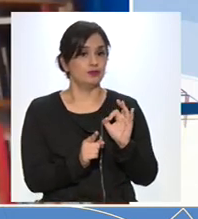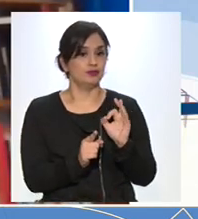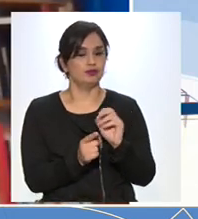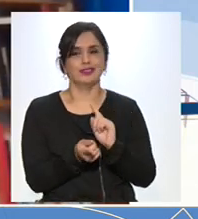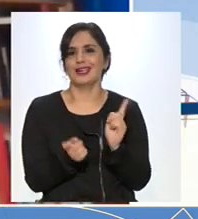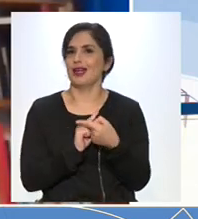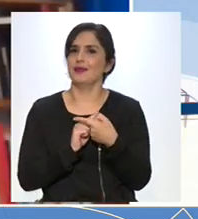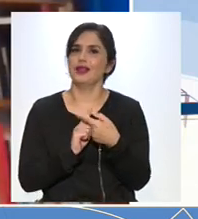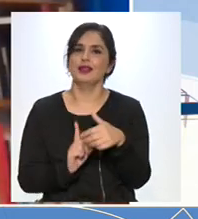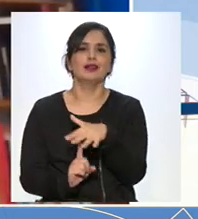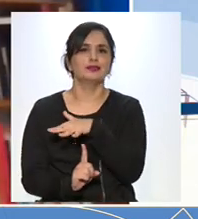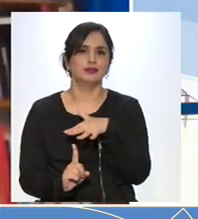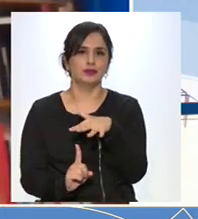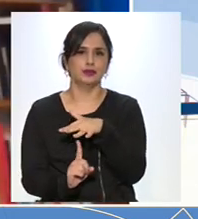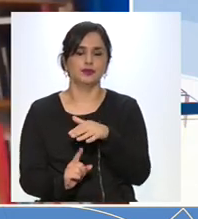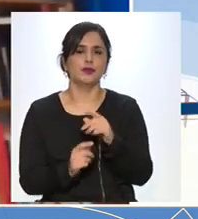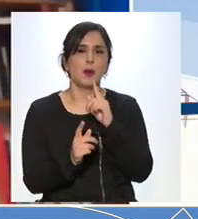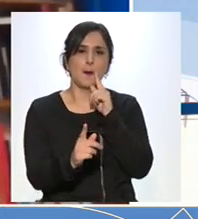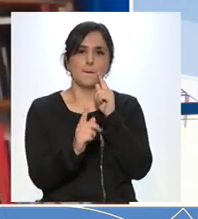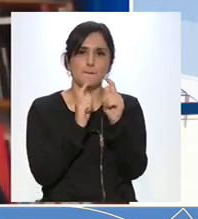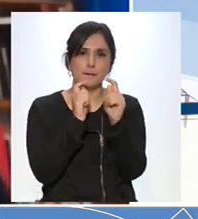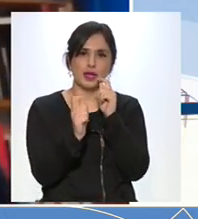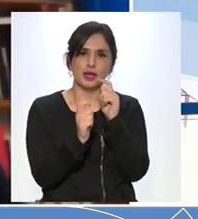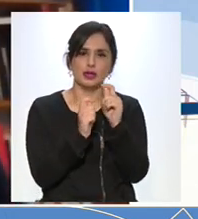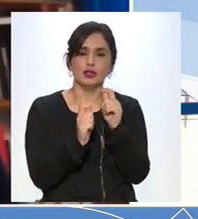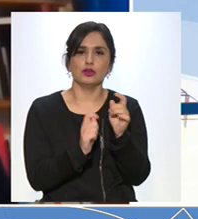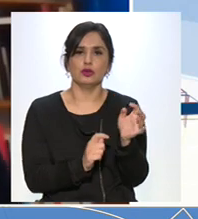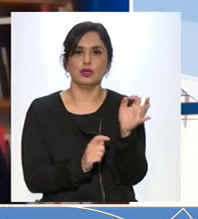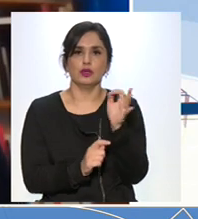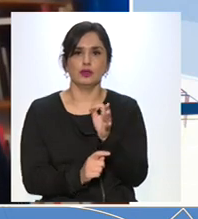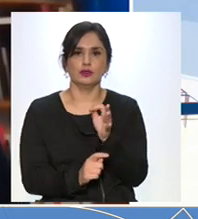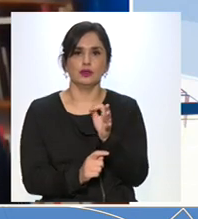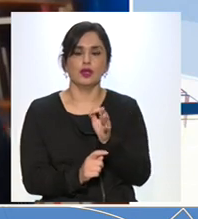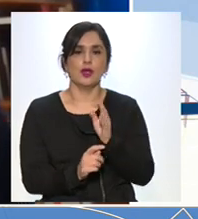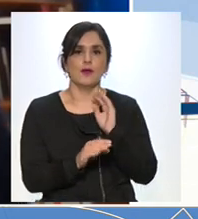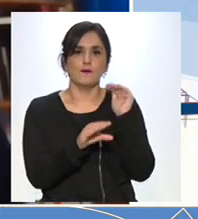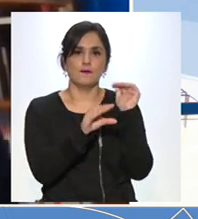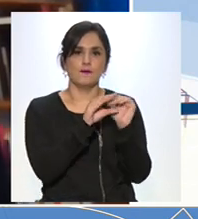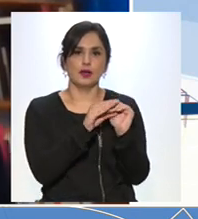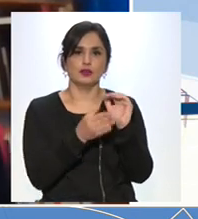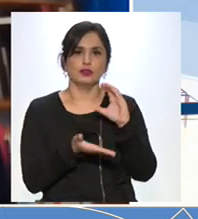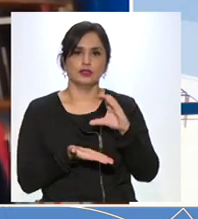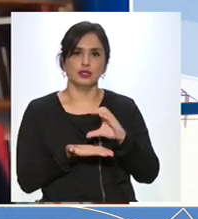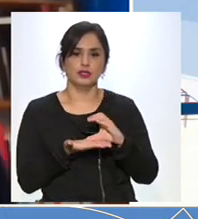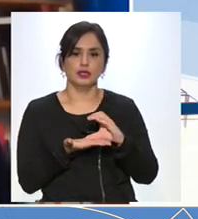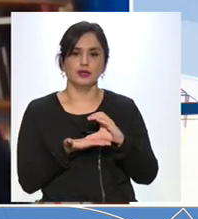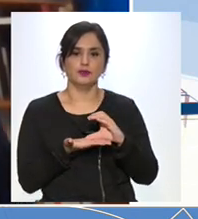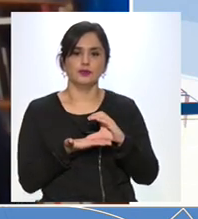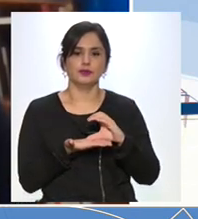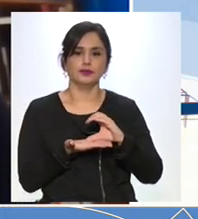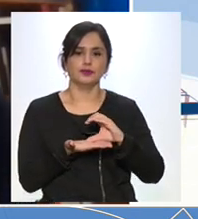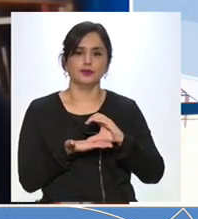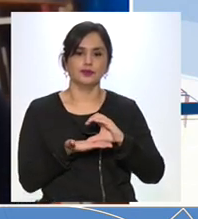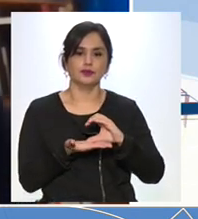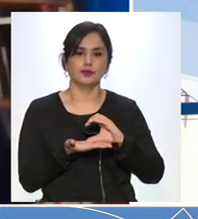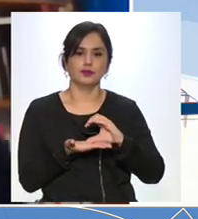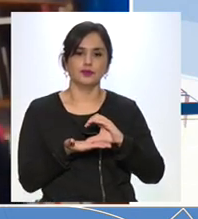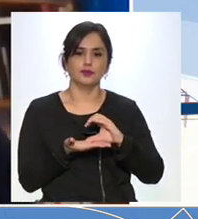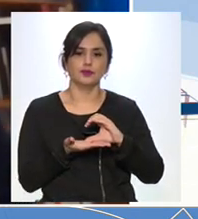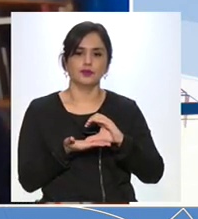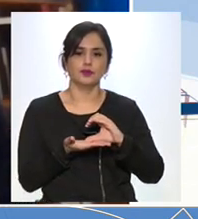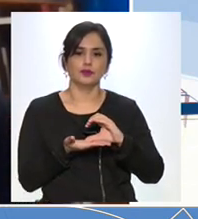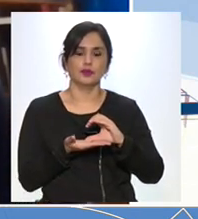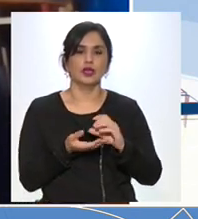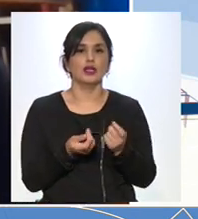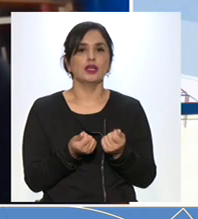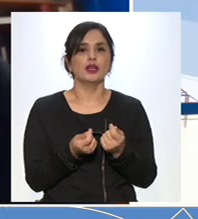variables. Los riesgos que destaca el Banco Central, este informe, que las